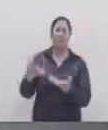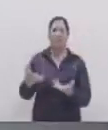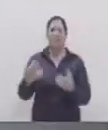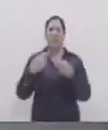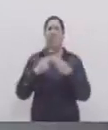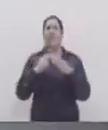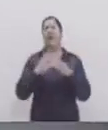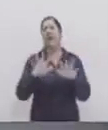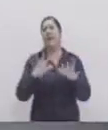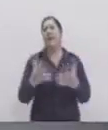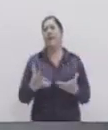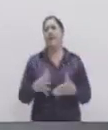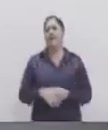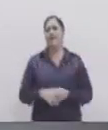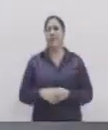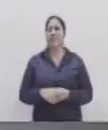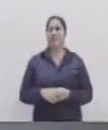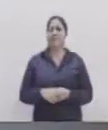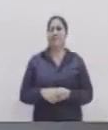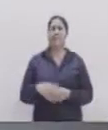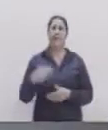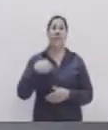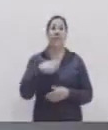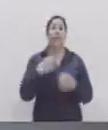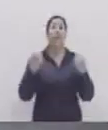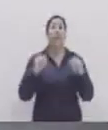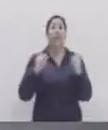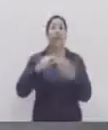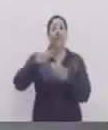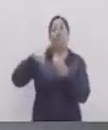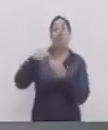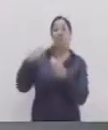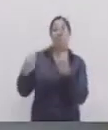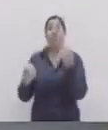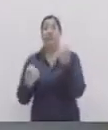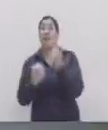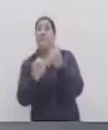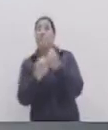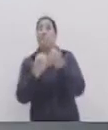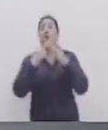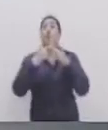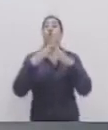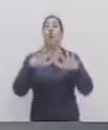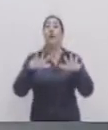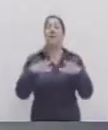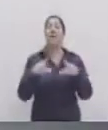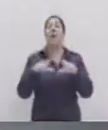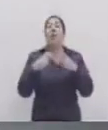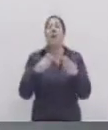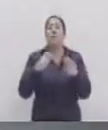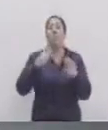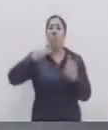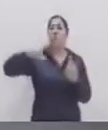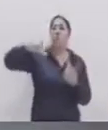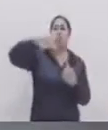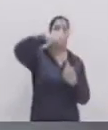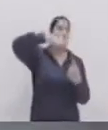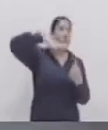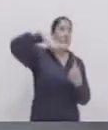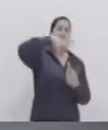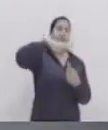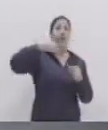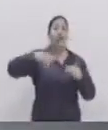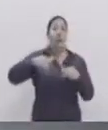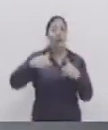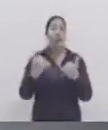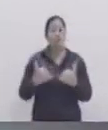¿verdad? En cuanto a venir y crear redes en nuestra familia, apoyo, ¿verdad? En nuestra familia, en nuestro entorno. Máxime en